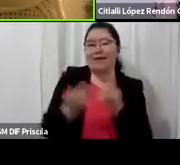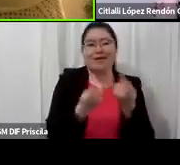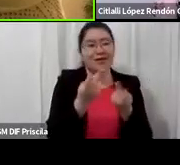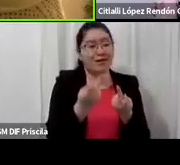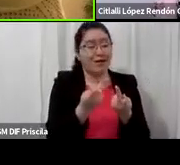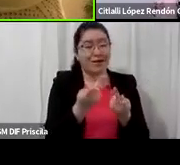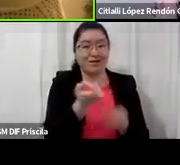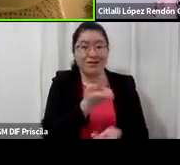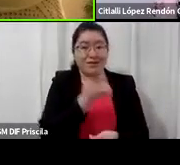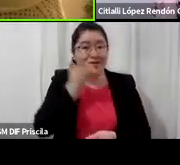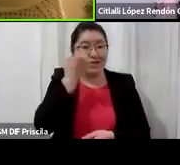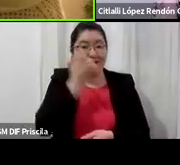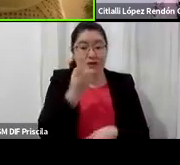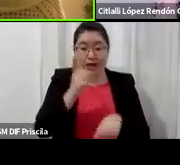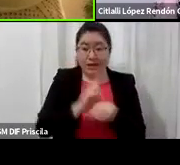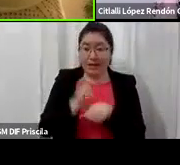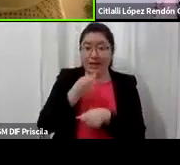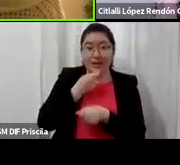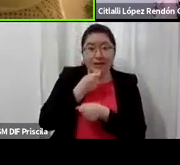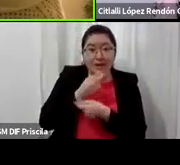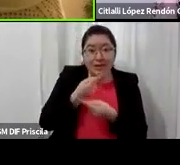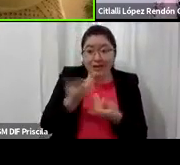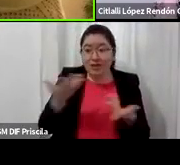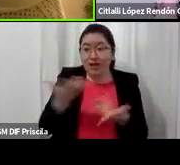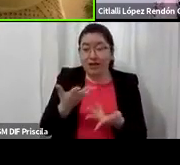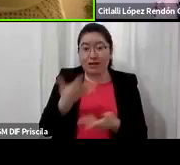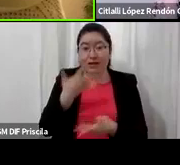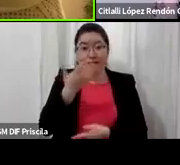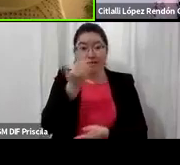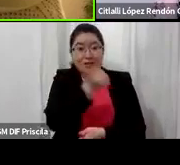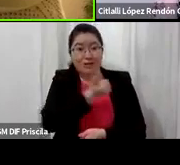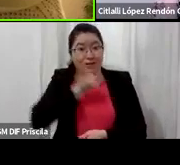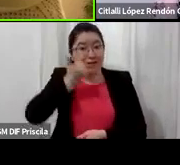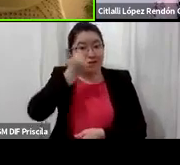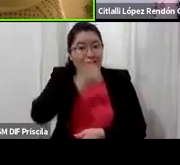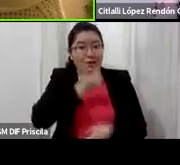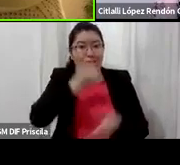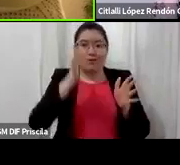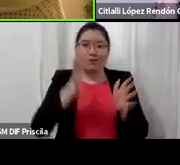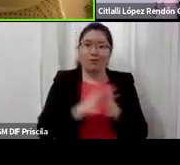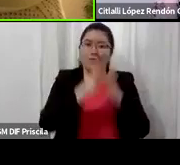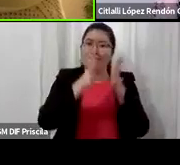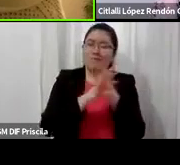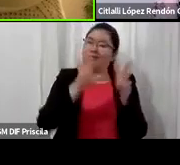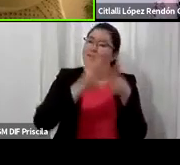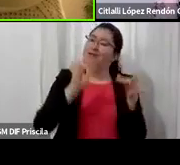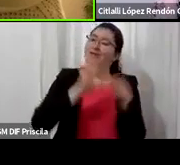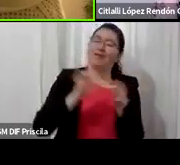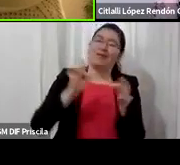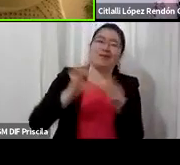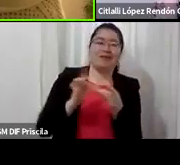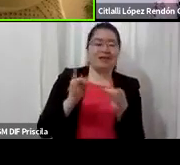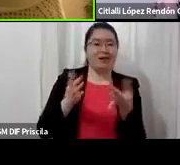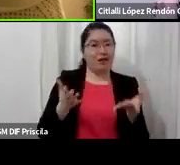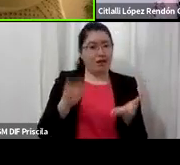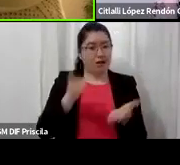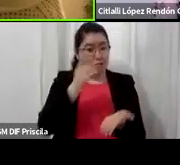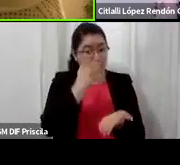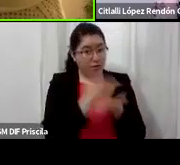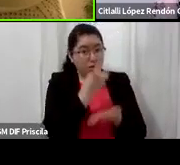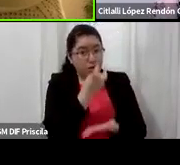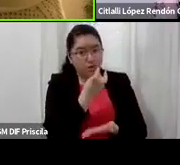del niño y participaron 5 estudiantes, padrísimo, ¿no? Ir más allá de eso y a poderlo hacer una